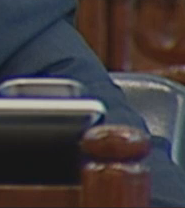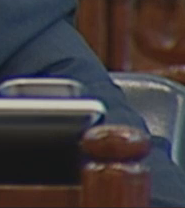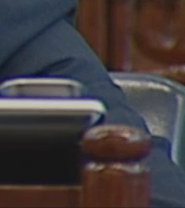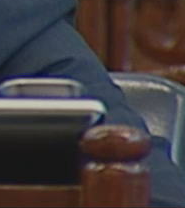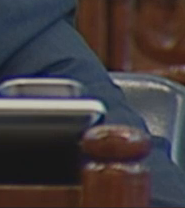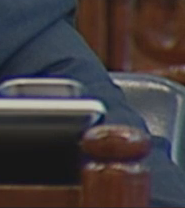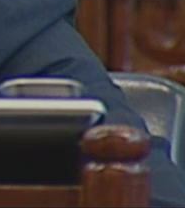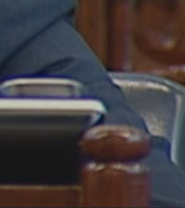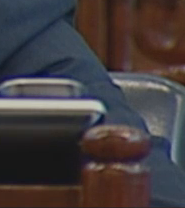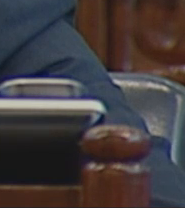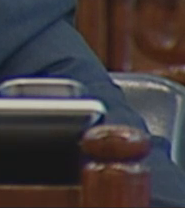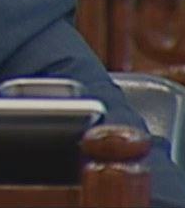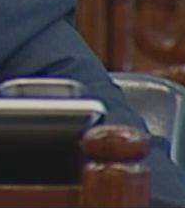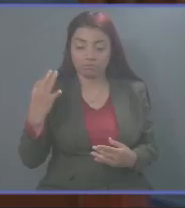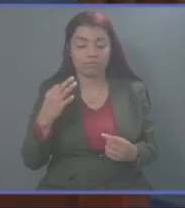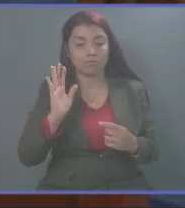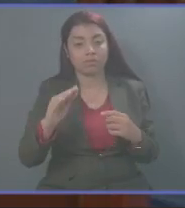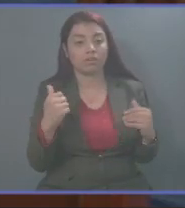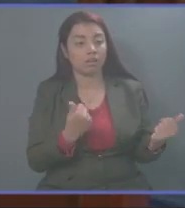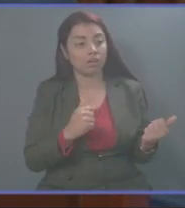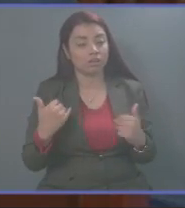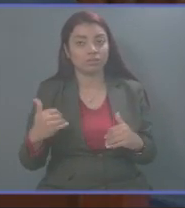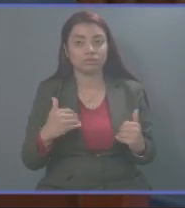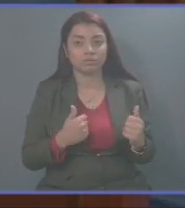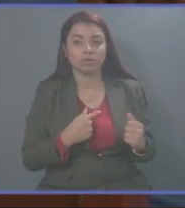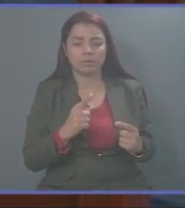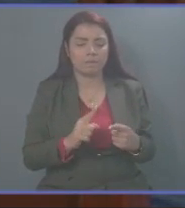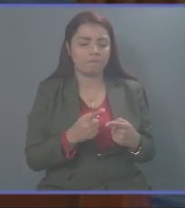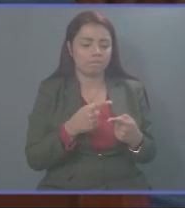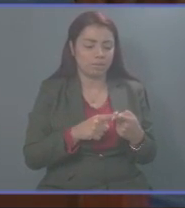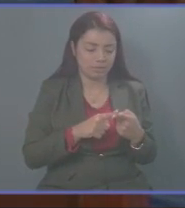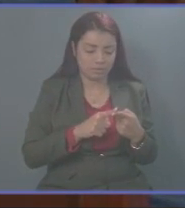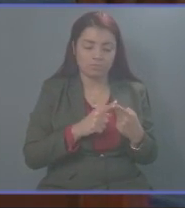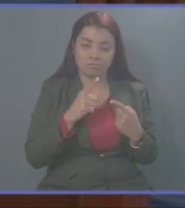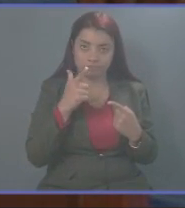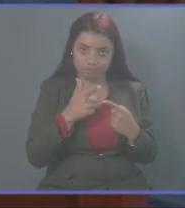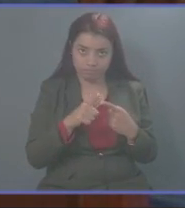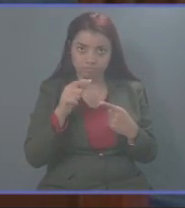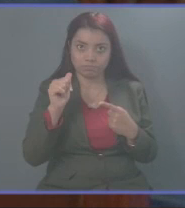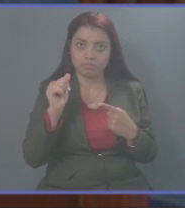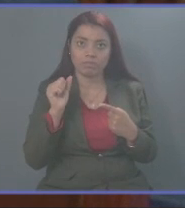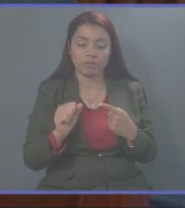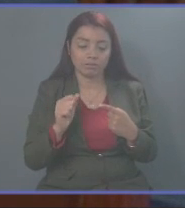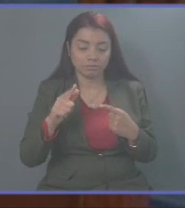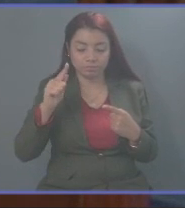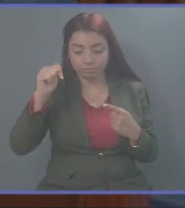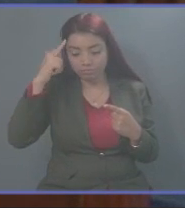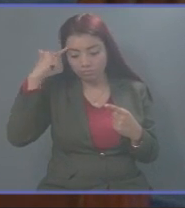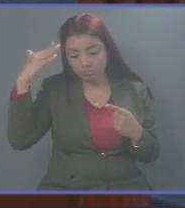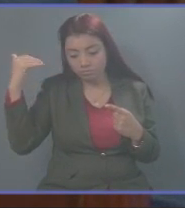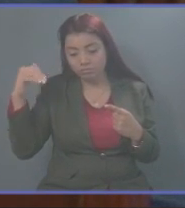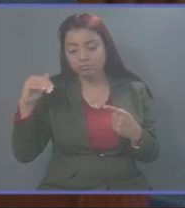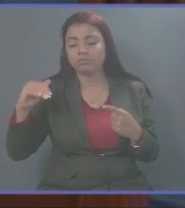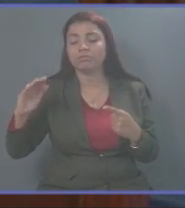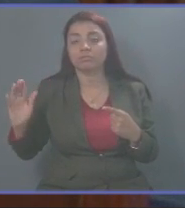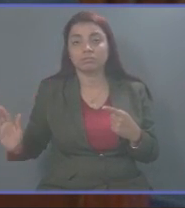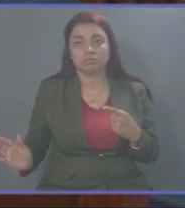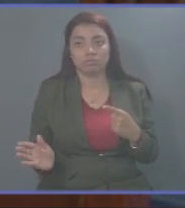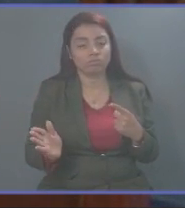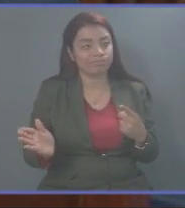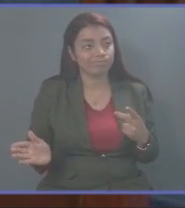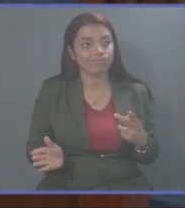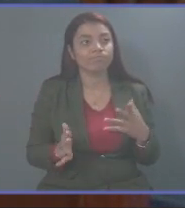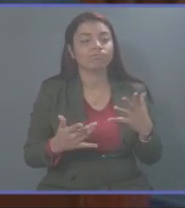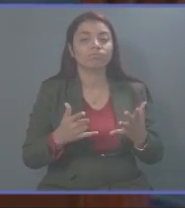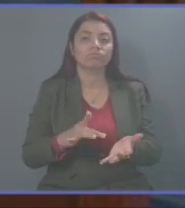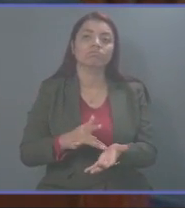las municipalidades, deberán orientar sus acciones principalmente literal A, generar políticas encaminadas a maximizar el aprovechamiento